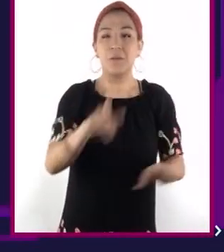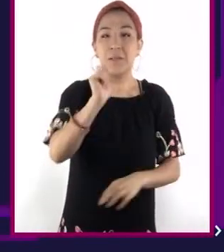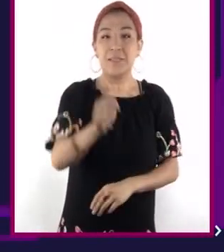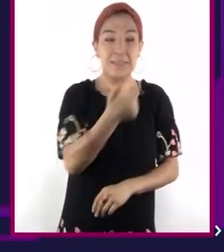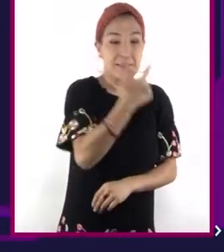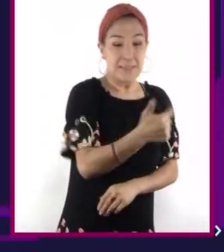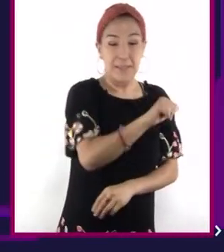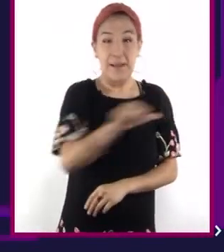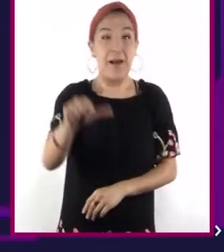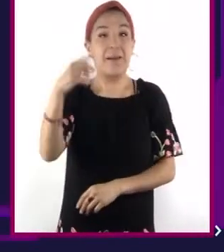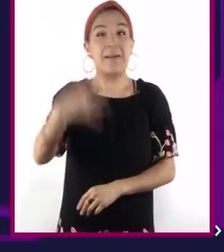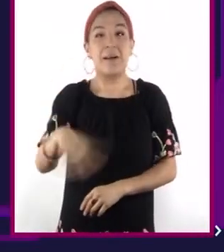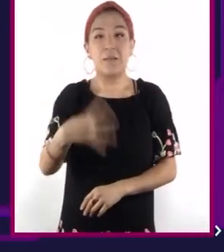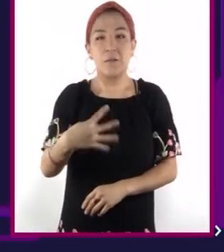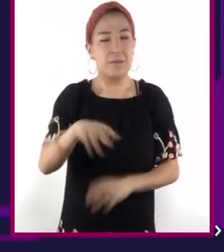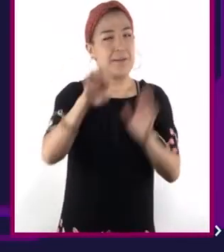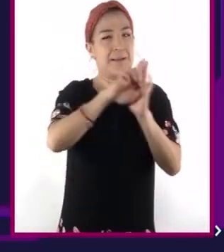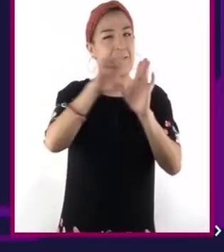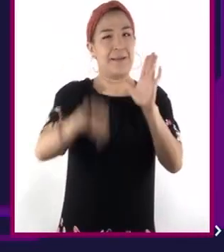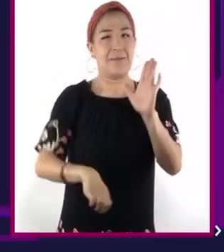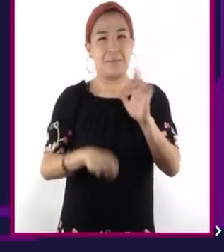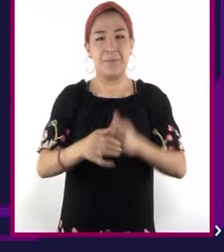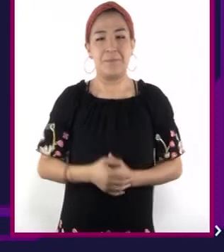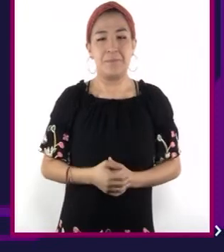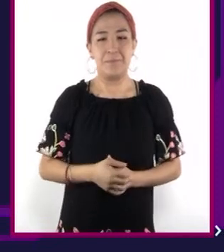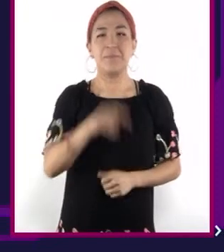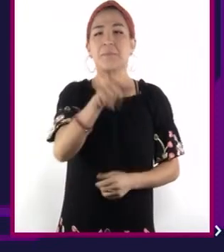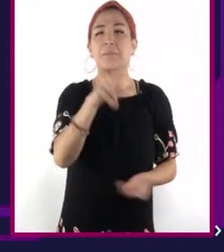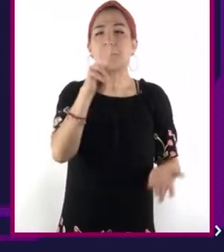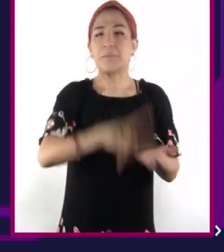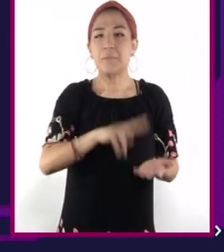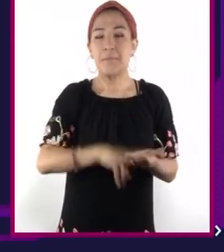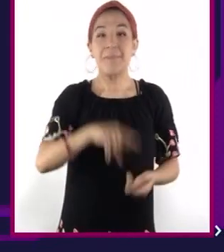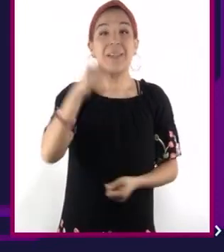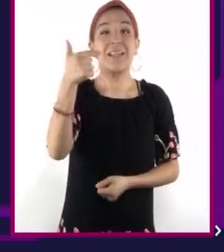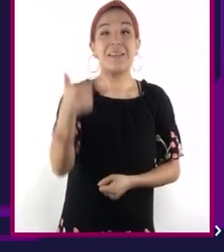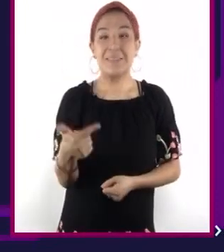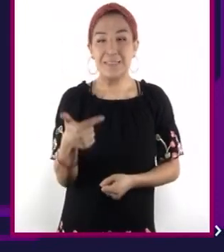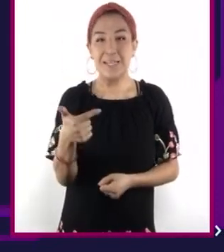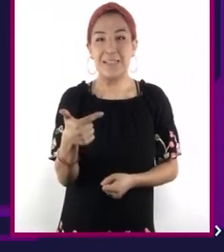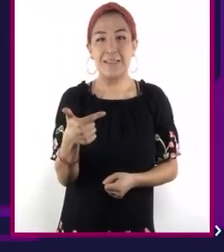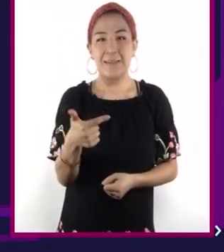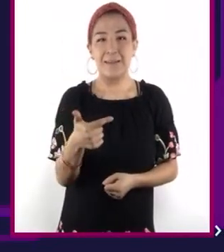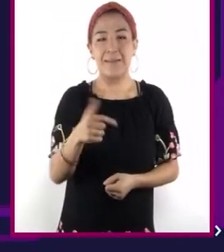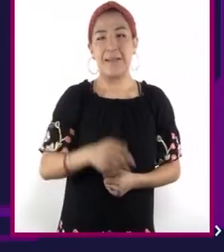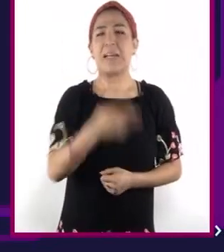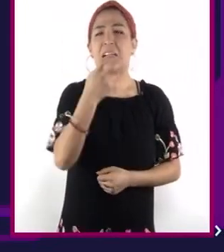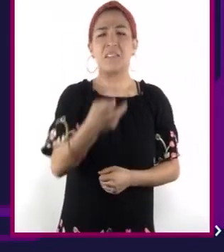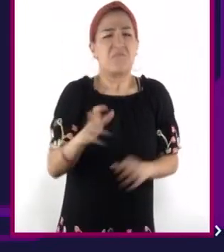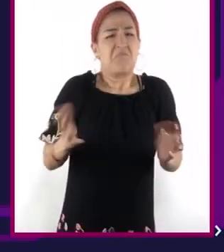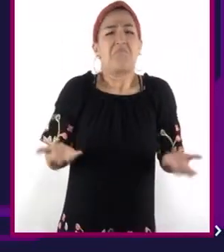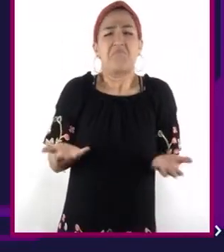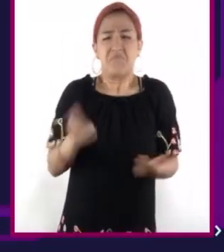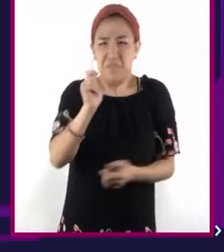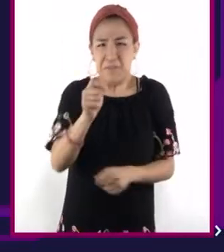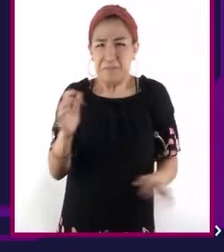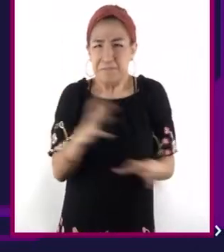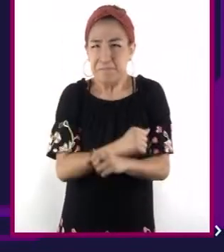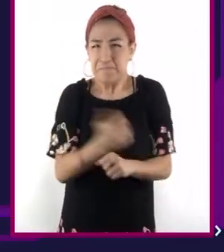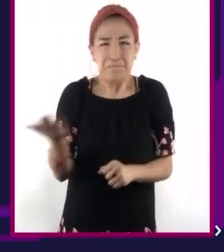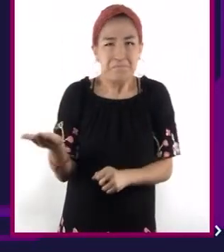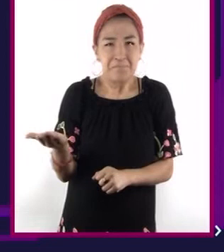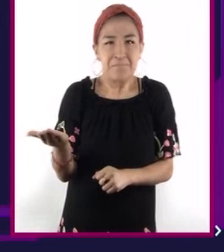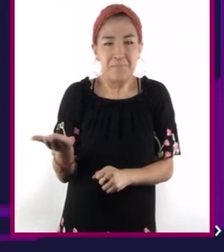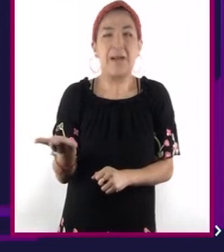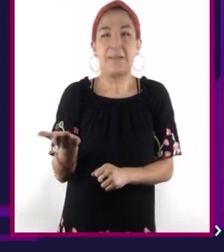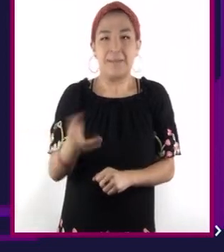7 a 14, es decir, el rango es de 7. ¿Qué significa esto? Que